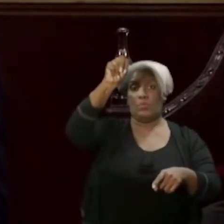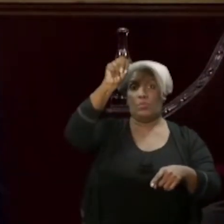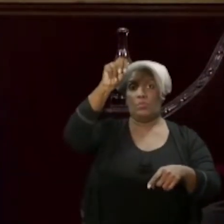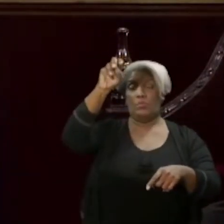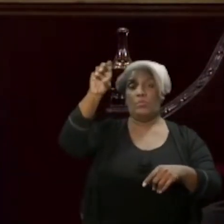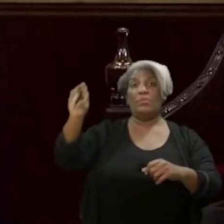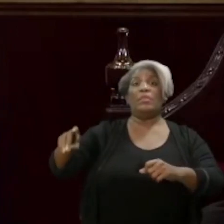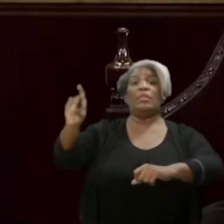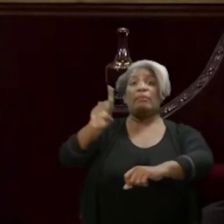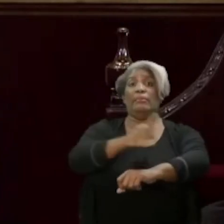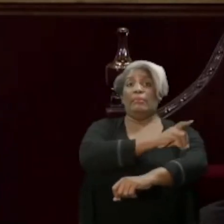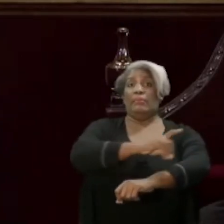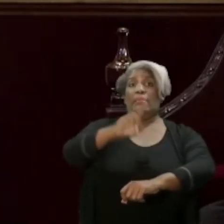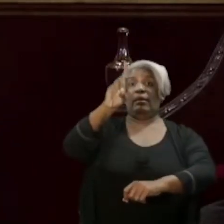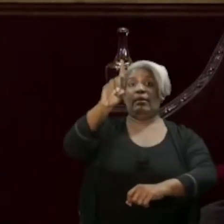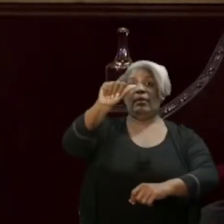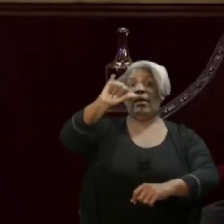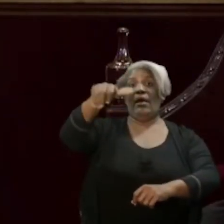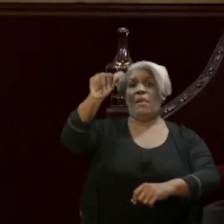y